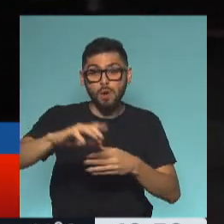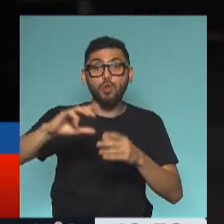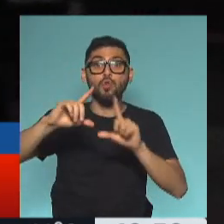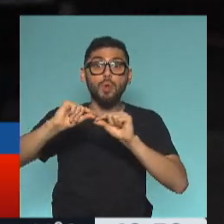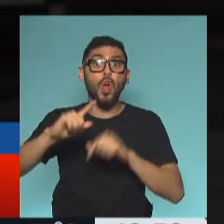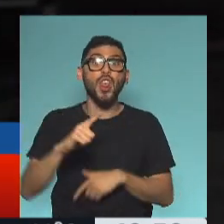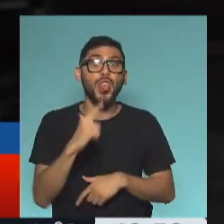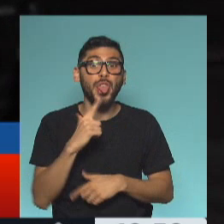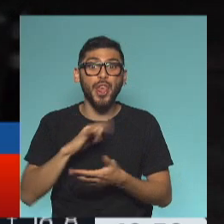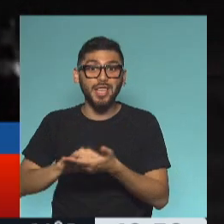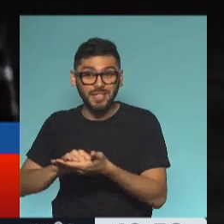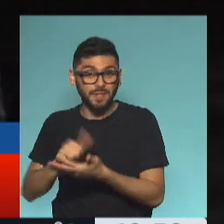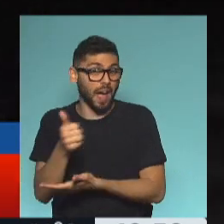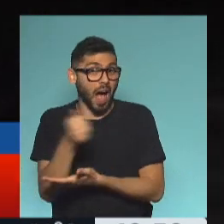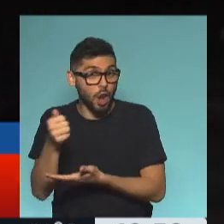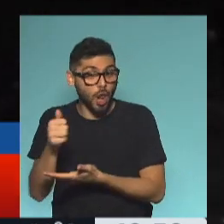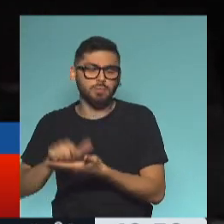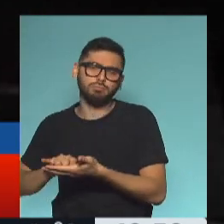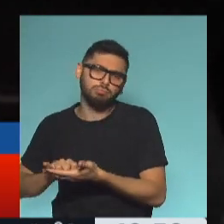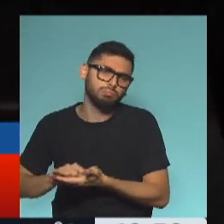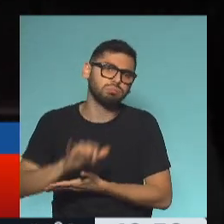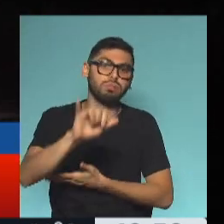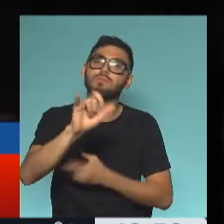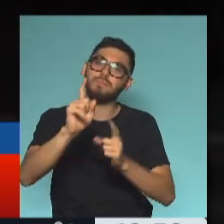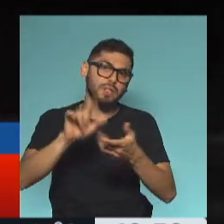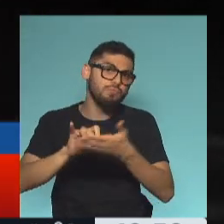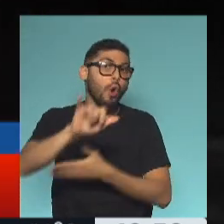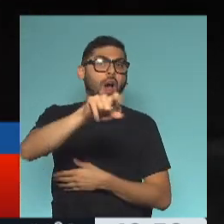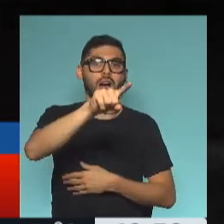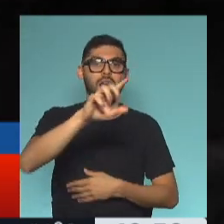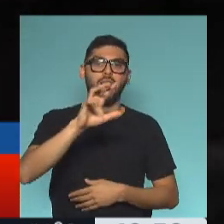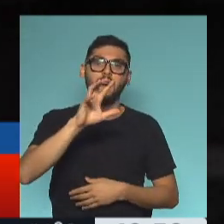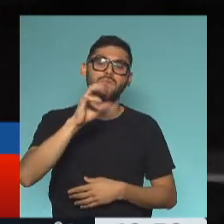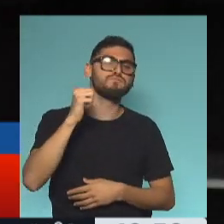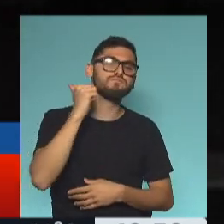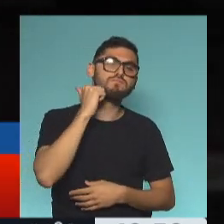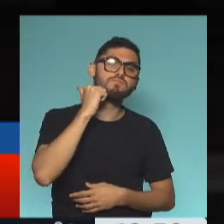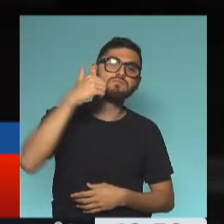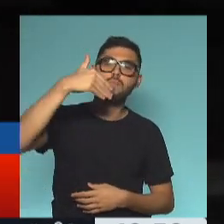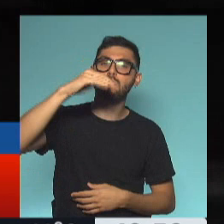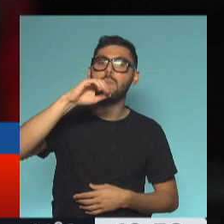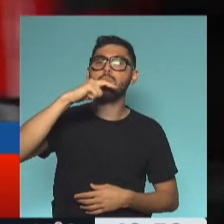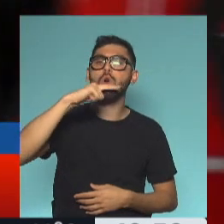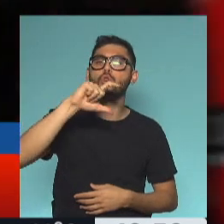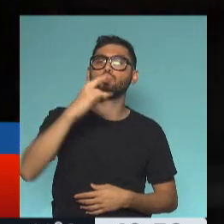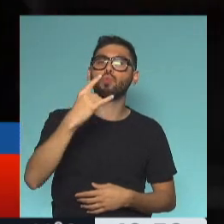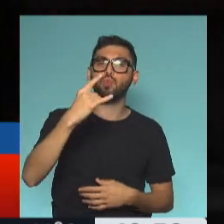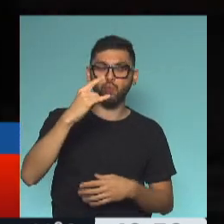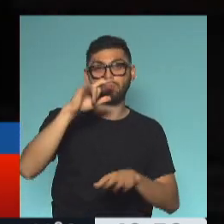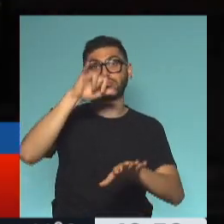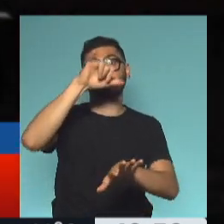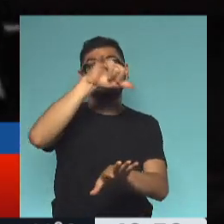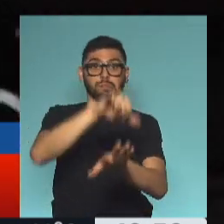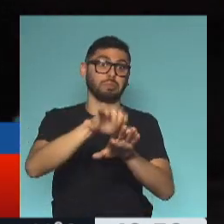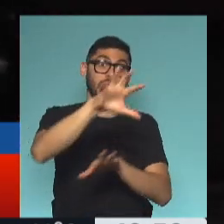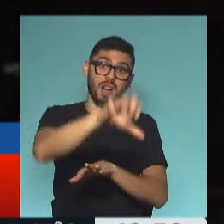vuelo de Aerolíneas, otra vez rumbo a Moscú, naturalmente, para buscar una nueva partida